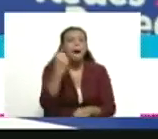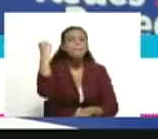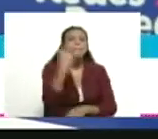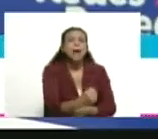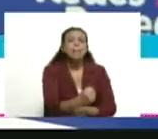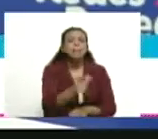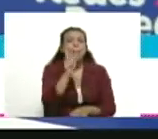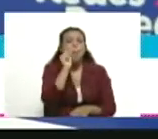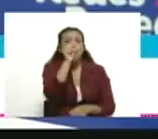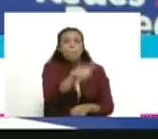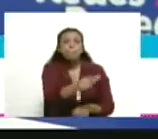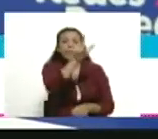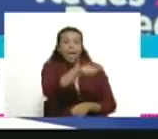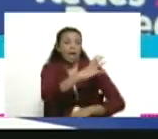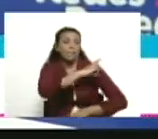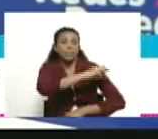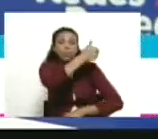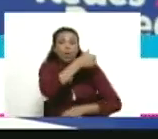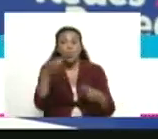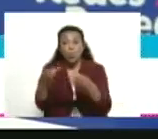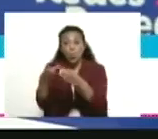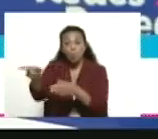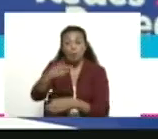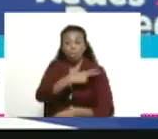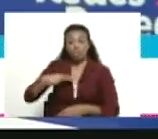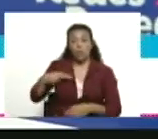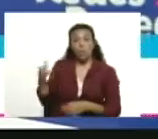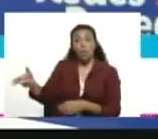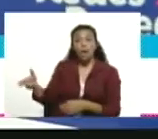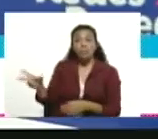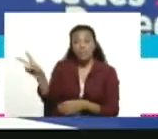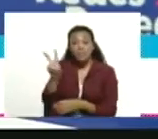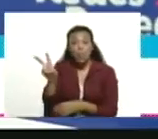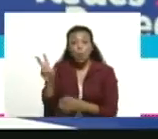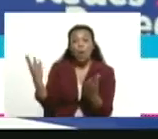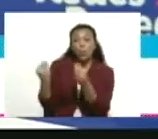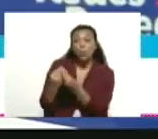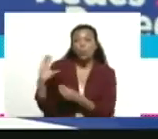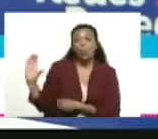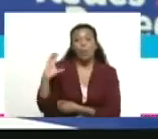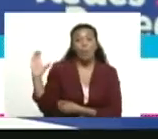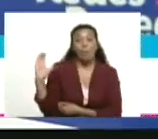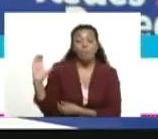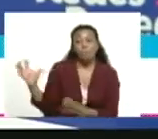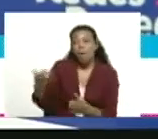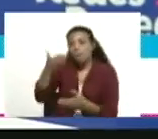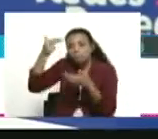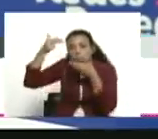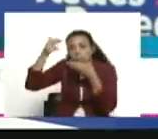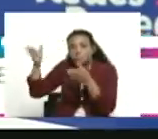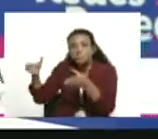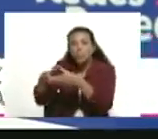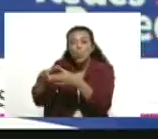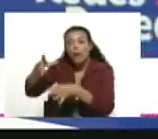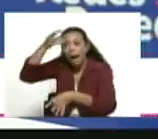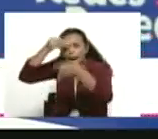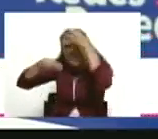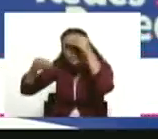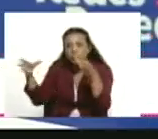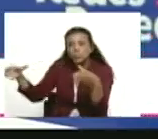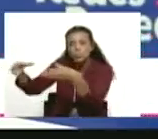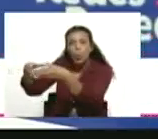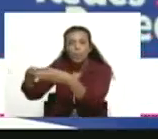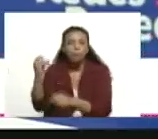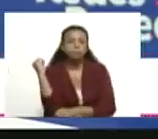mató al comandante Otaiza? Bandas de delincuentes venezolanos articulados a la violencia, al narcotráfico